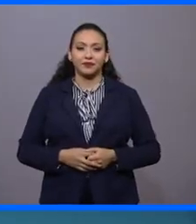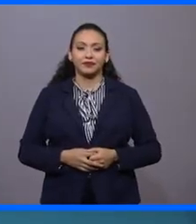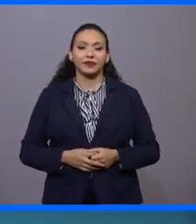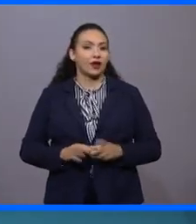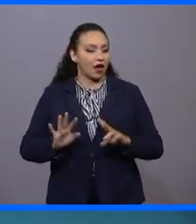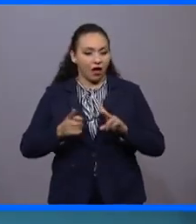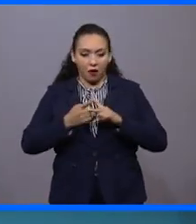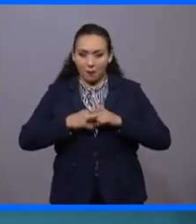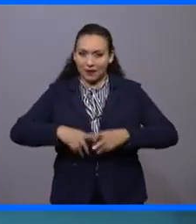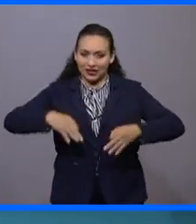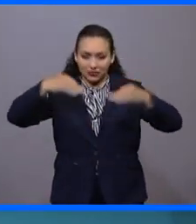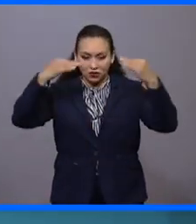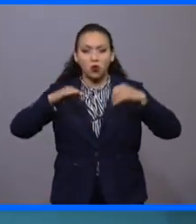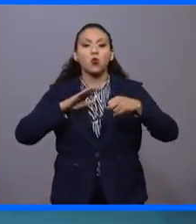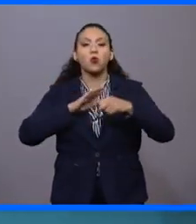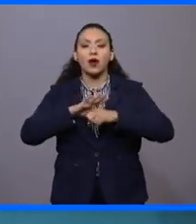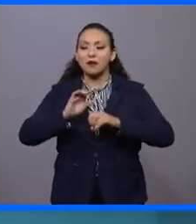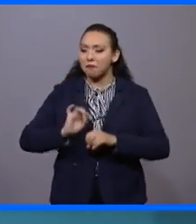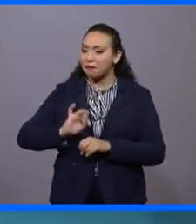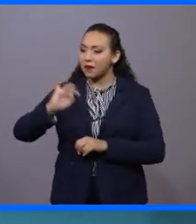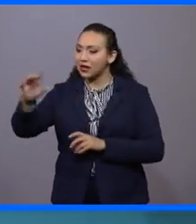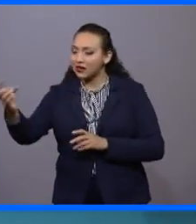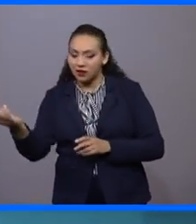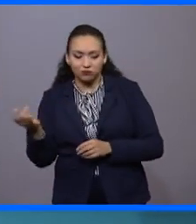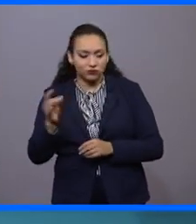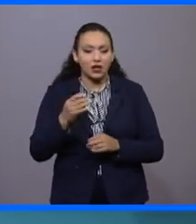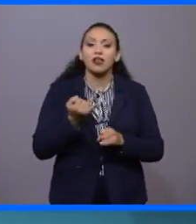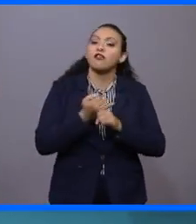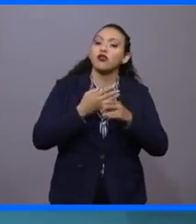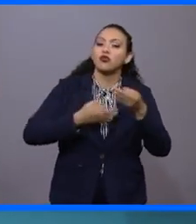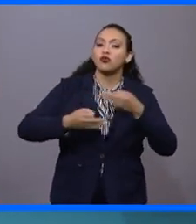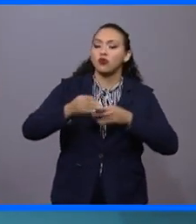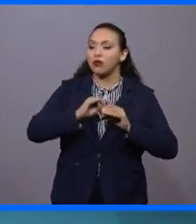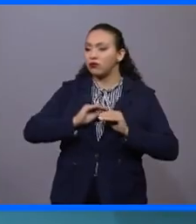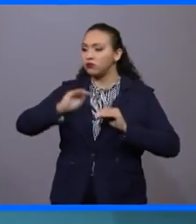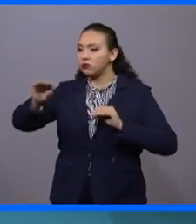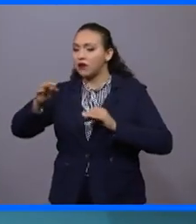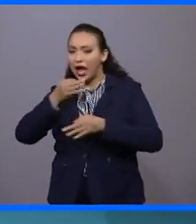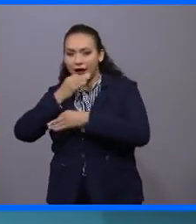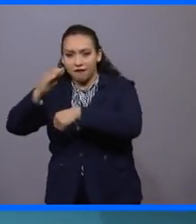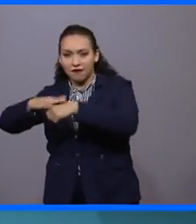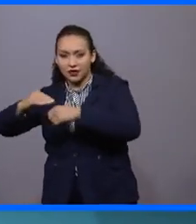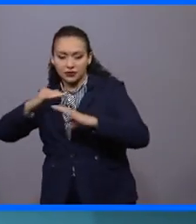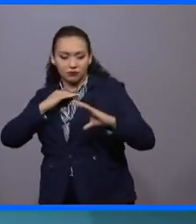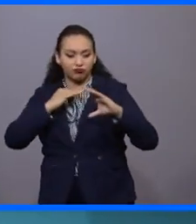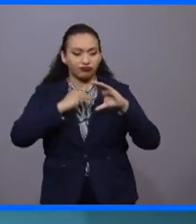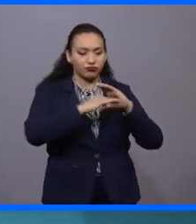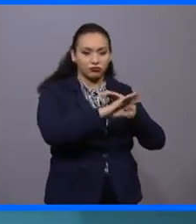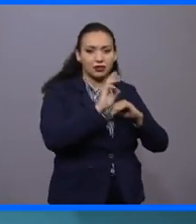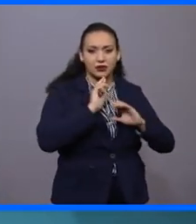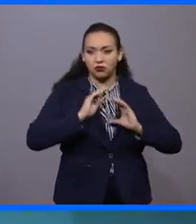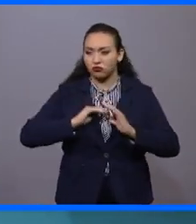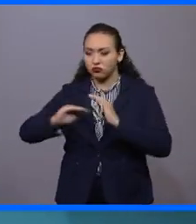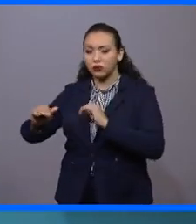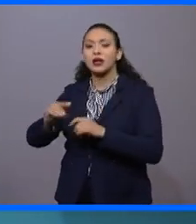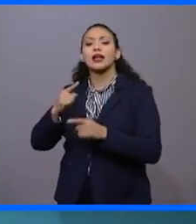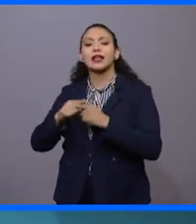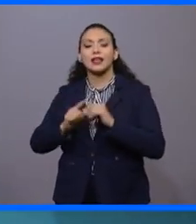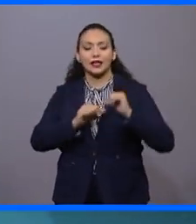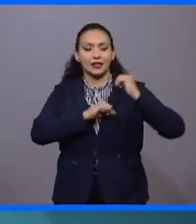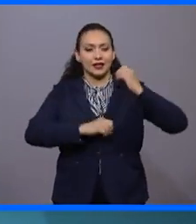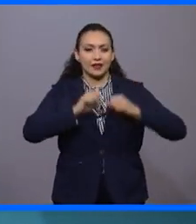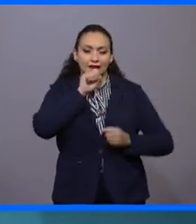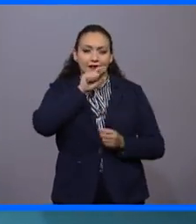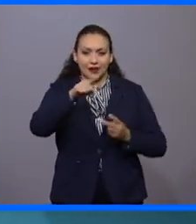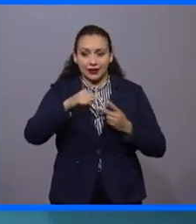Inició formalmente el envío, recepción, remisión y devolución de exhortos y despachos electrónicos entre los poderes judiciales